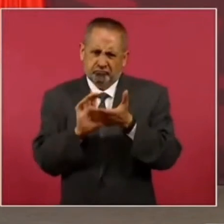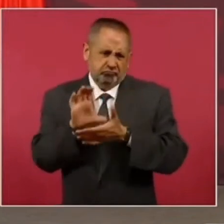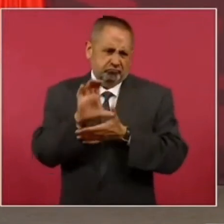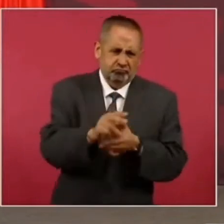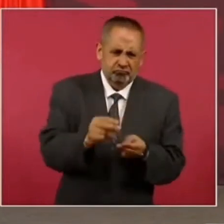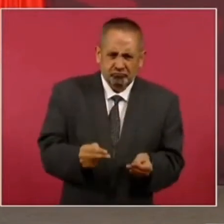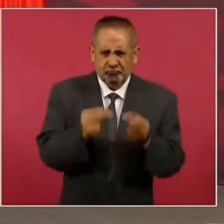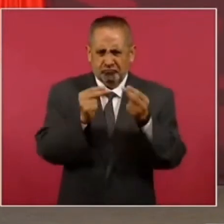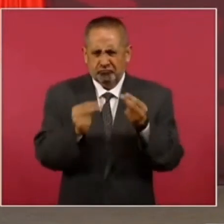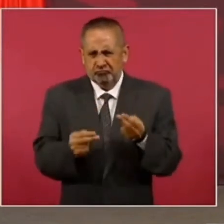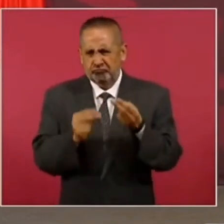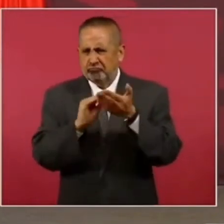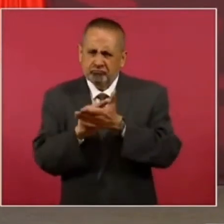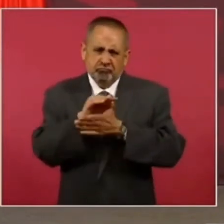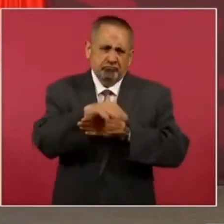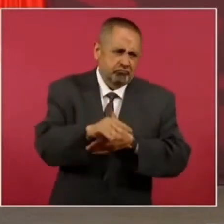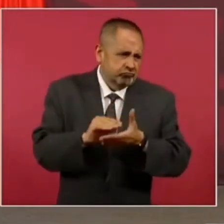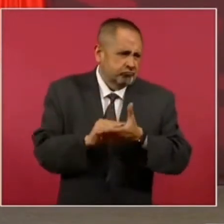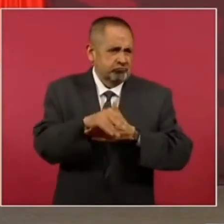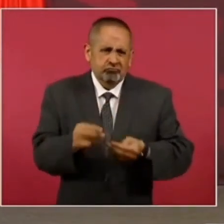pues a raudales,